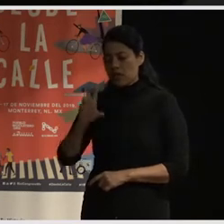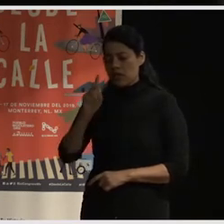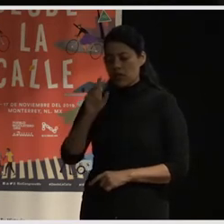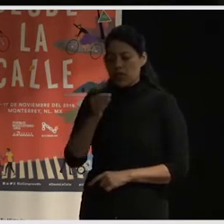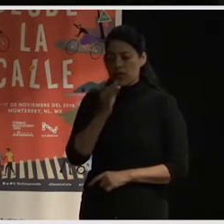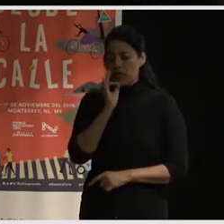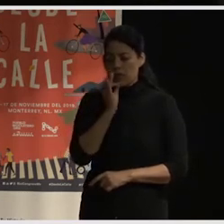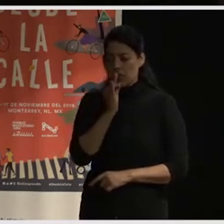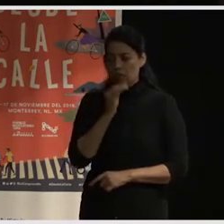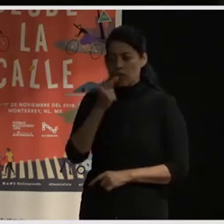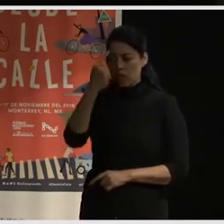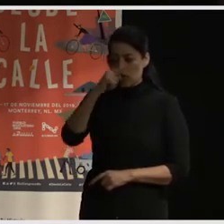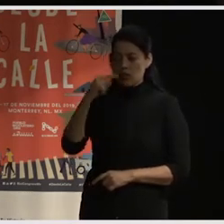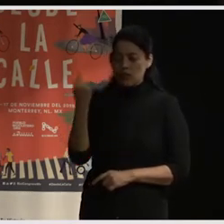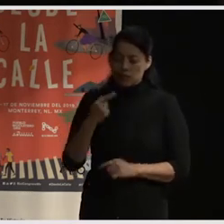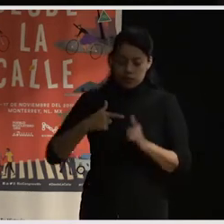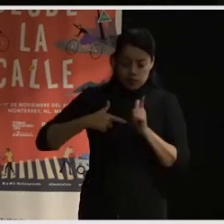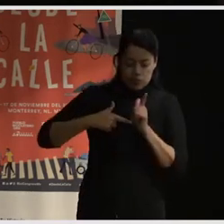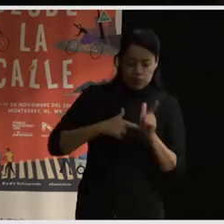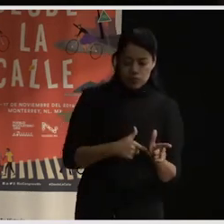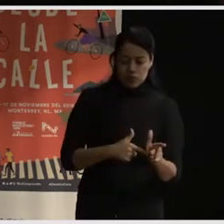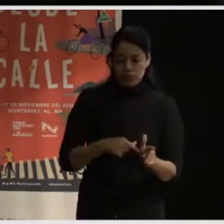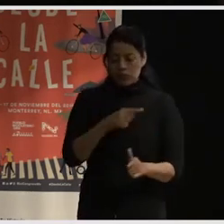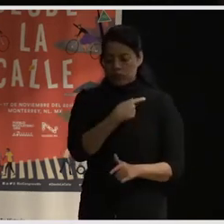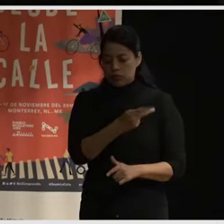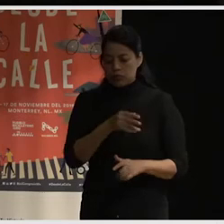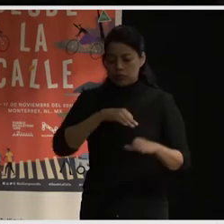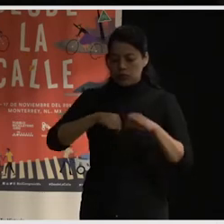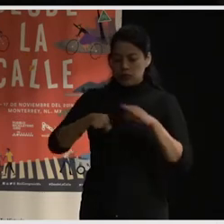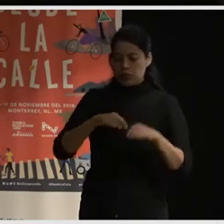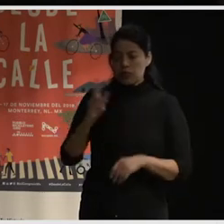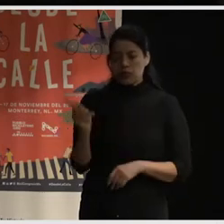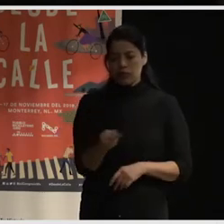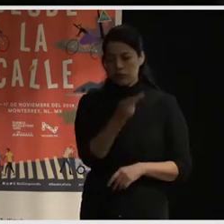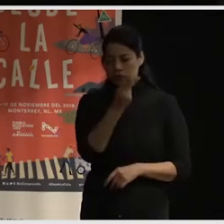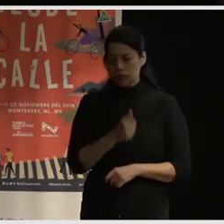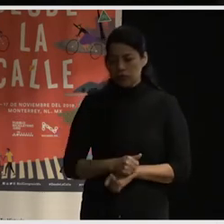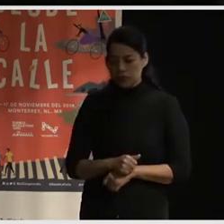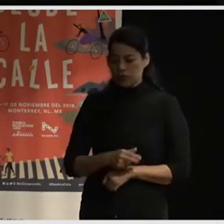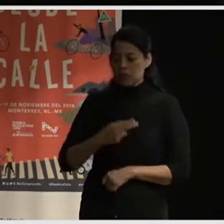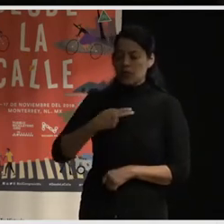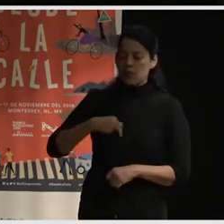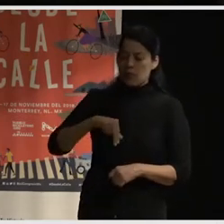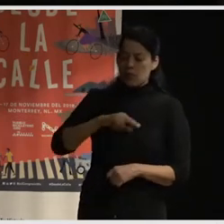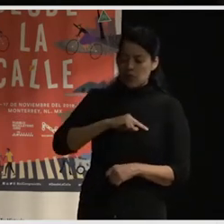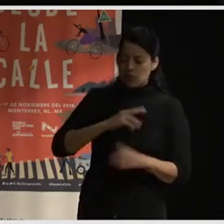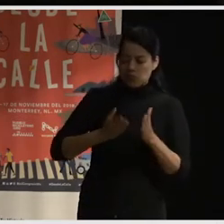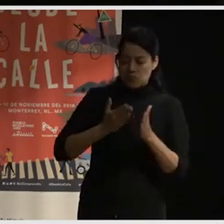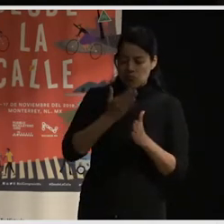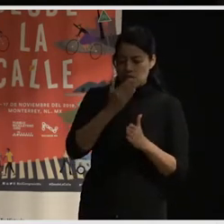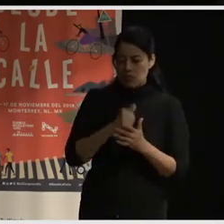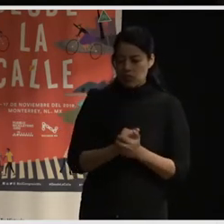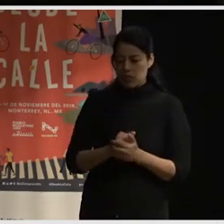minutos más continuar sobre lo que ustedes elaboren y hacer preguntas que permitan construir conclusión hasta el final